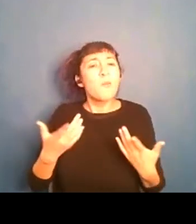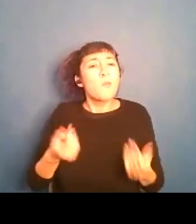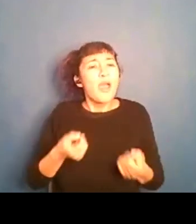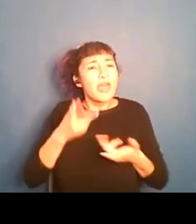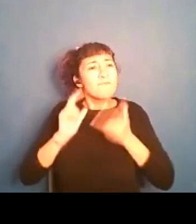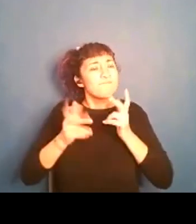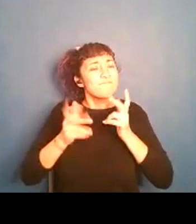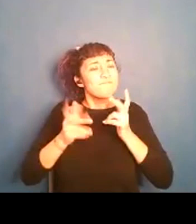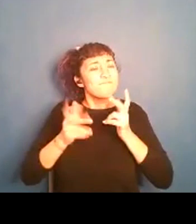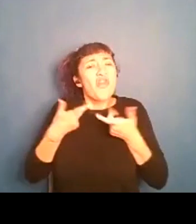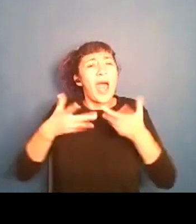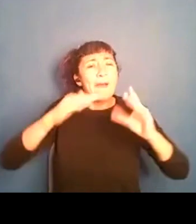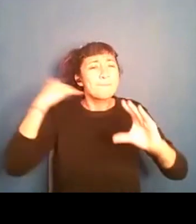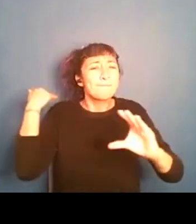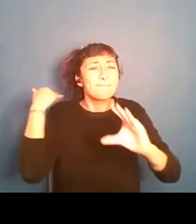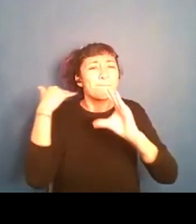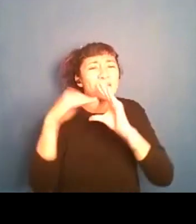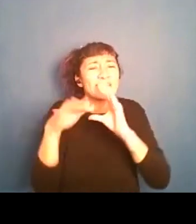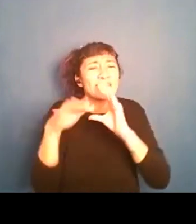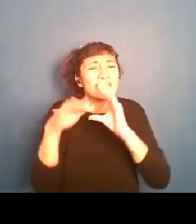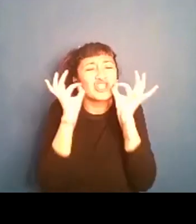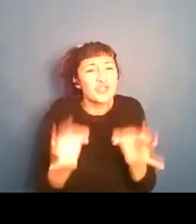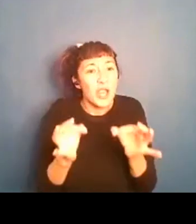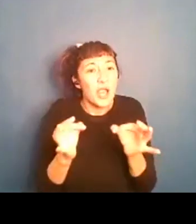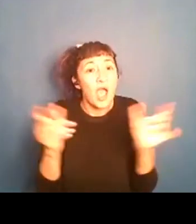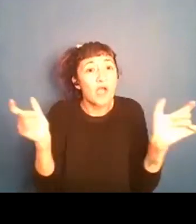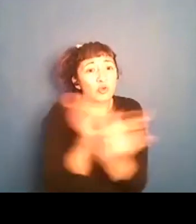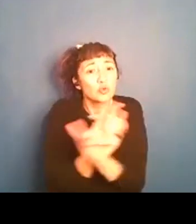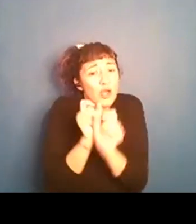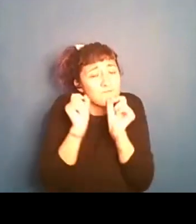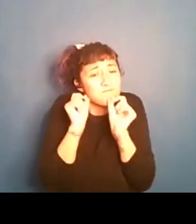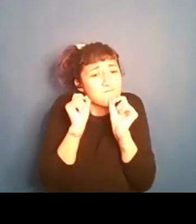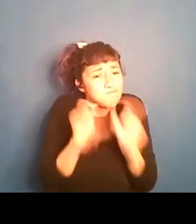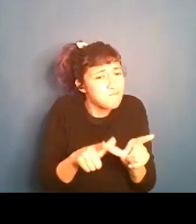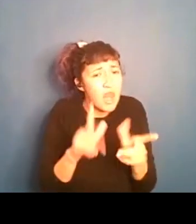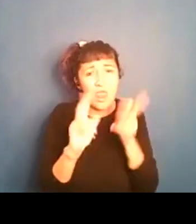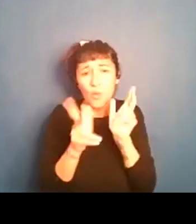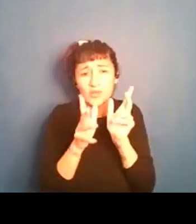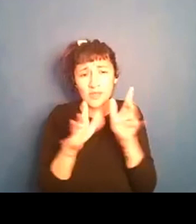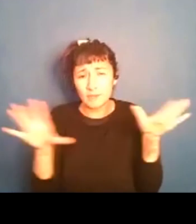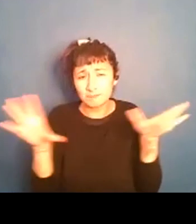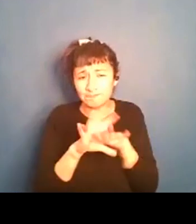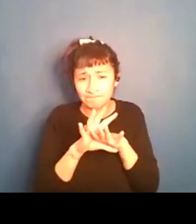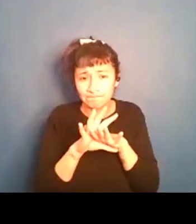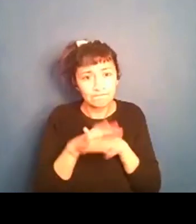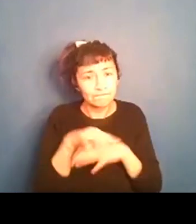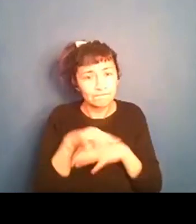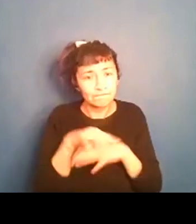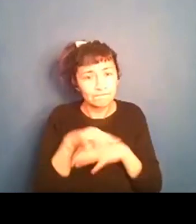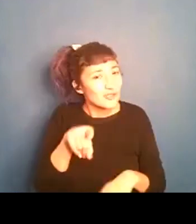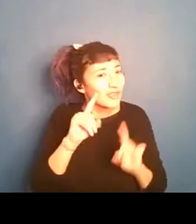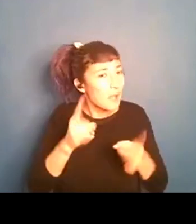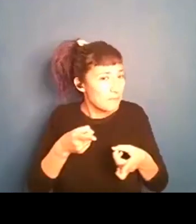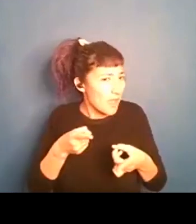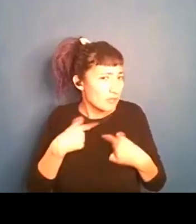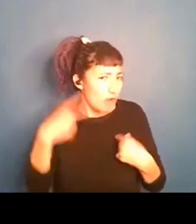con propiamente la estructura gramatical propia del lenguaje de señas. Entonces eso también, sí, estoy netamente de acuerdo